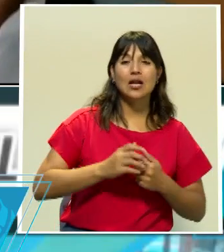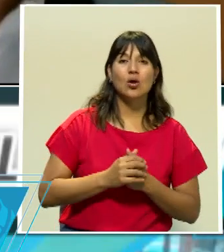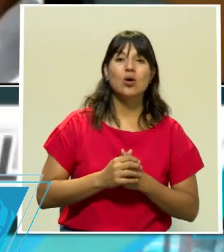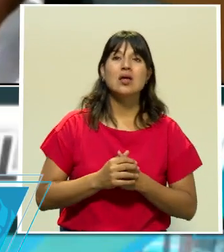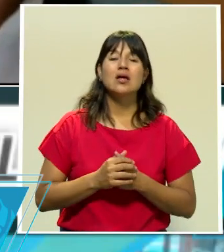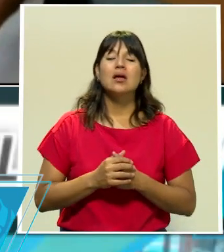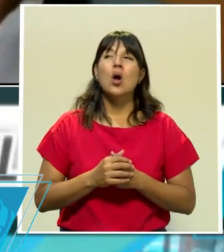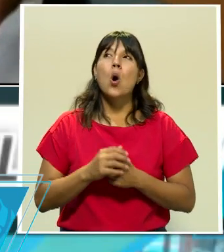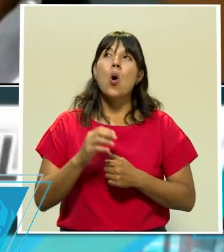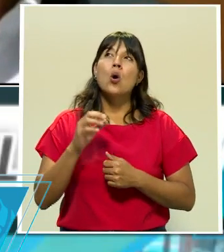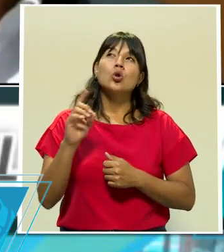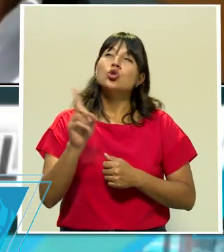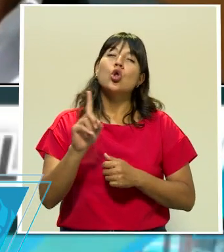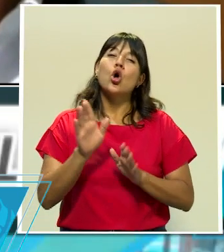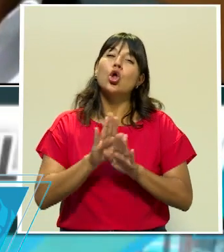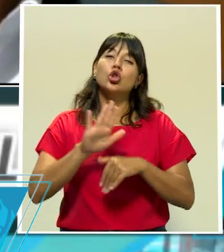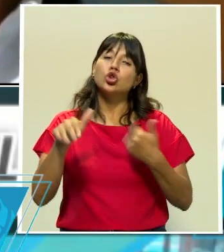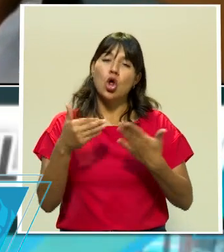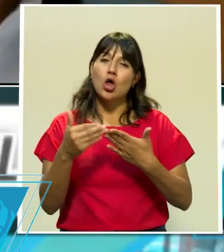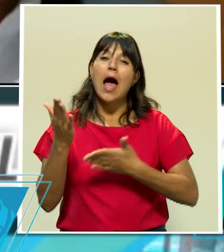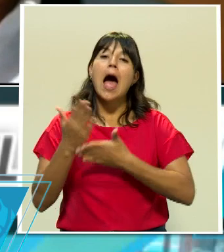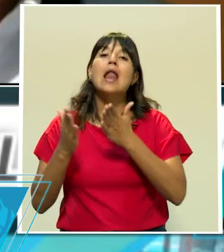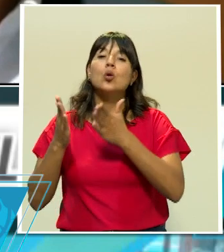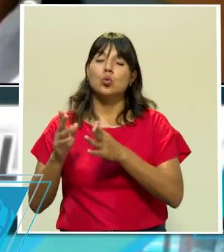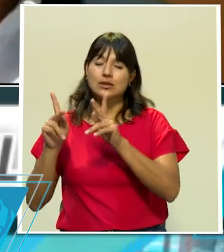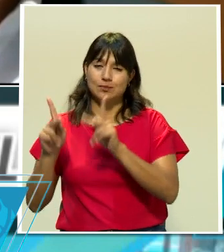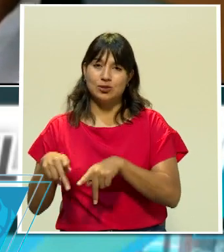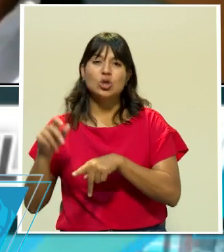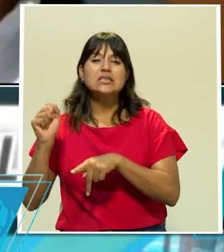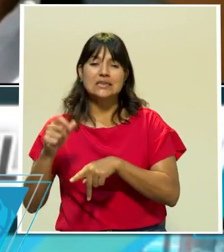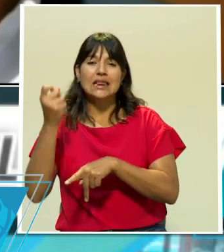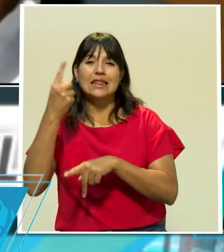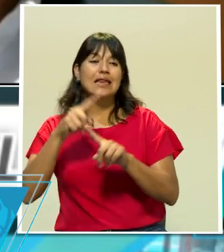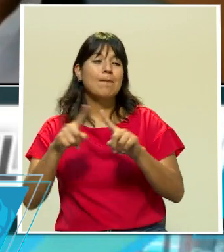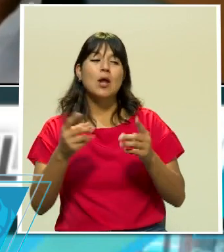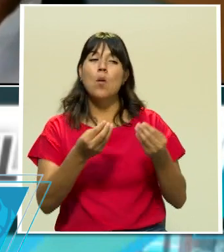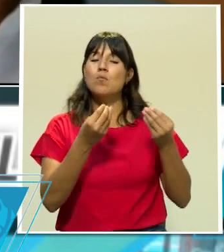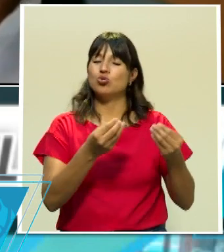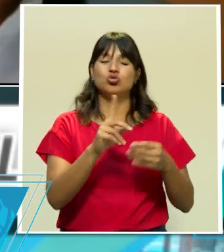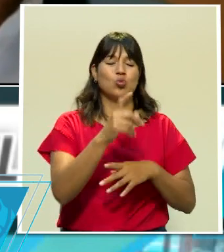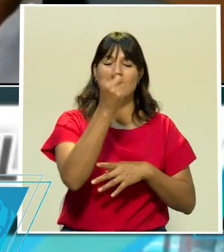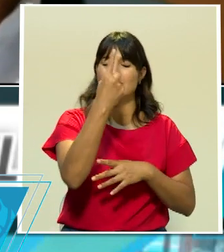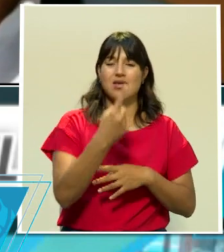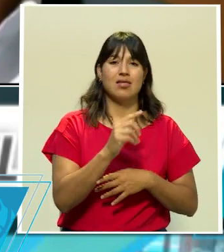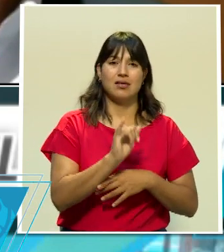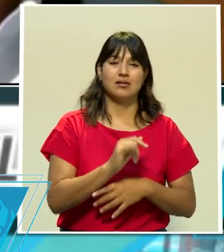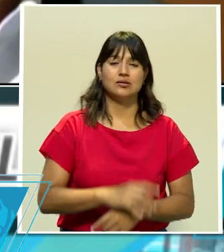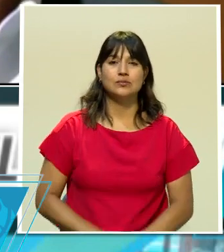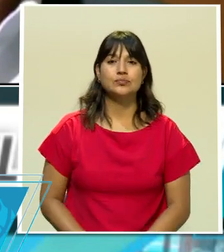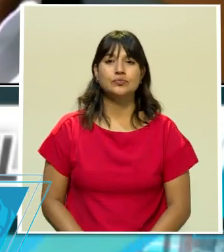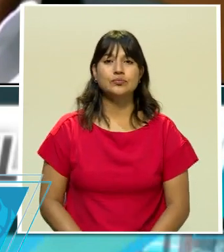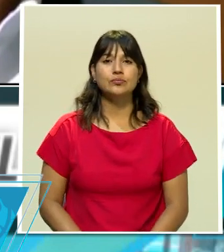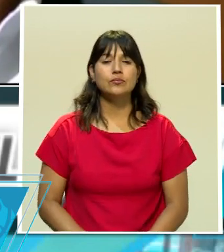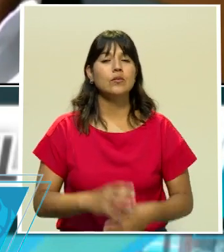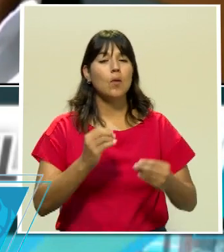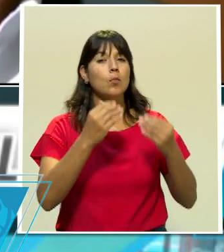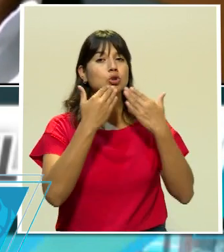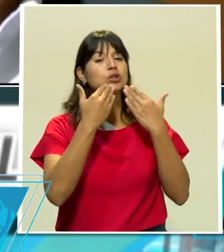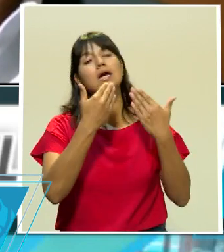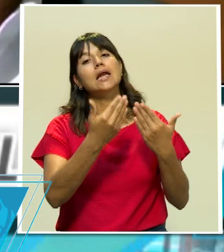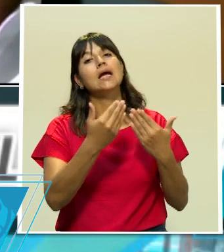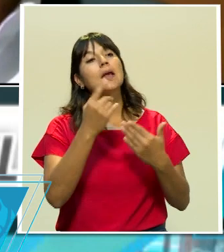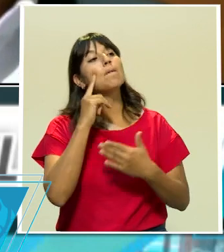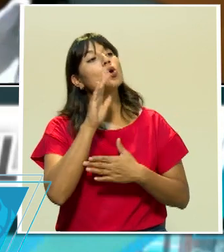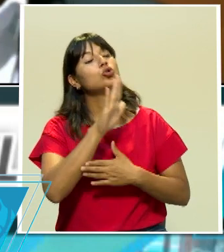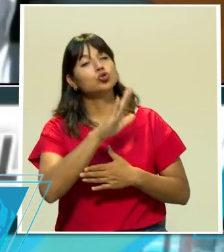ninguna conciencia, algunos sí, pero muchos no hacen esa diferencia. Muchas de las mociones no hacían esa diferencia. Muchísimas gracias